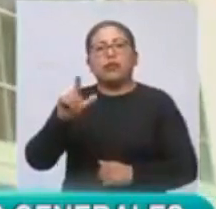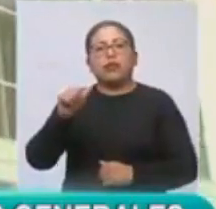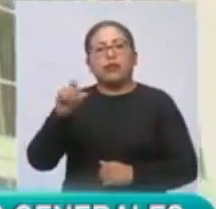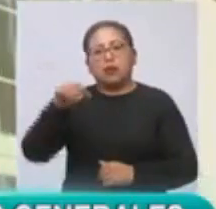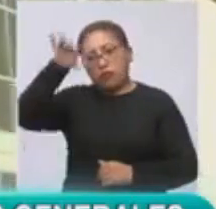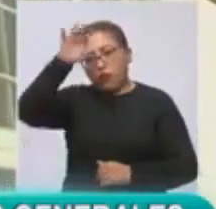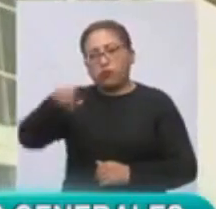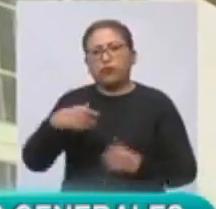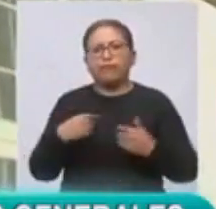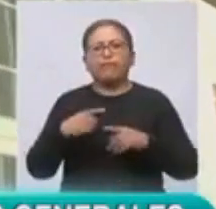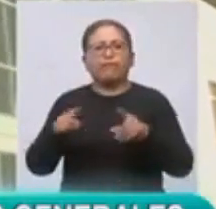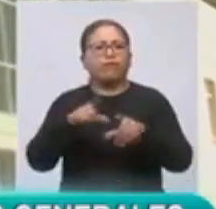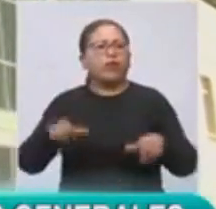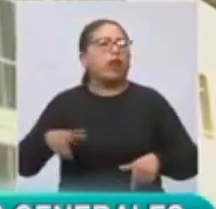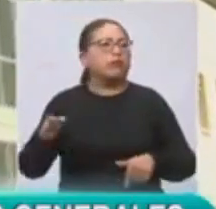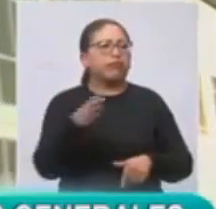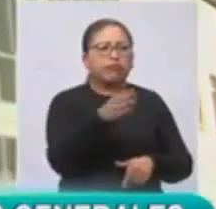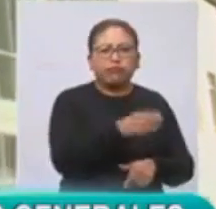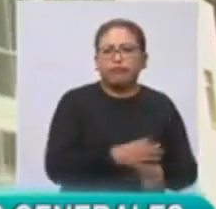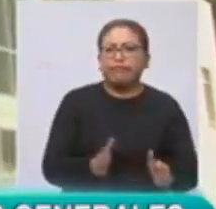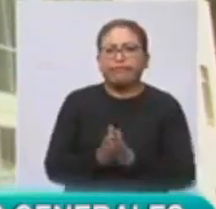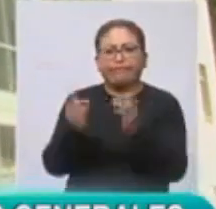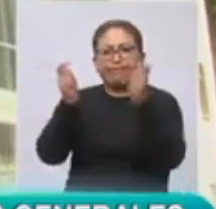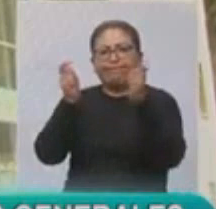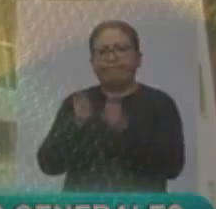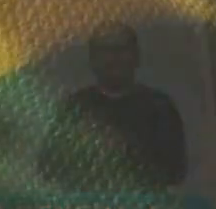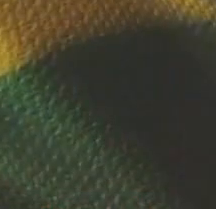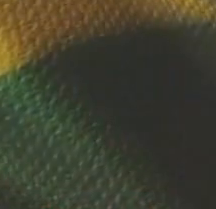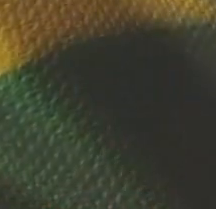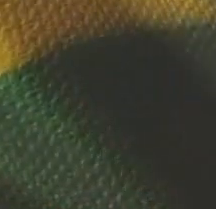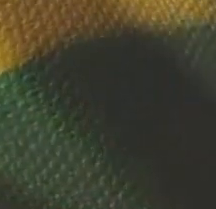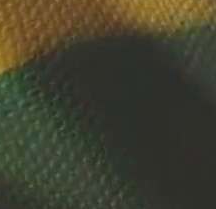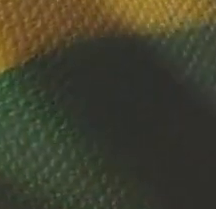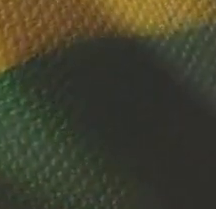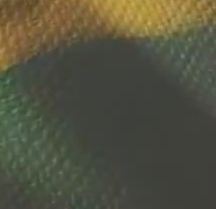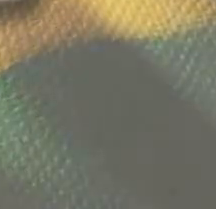visitando los diferentes municipios que están celebrando este importante efeméride.